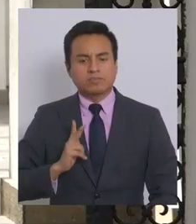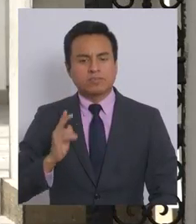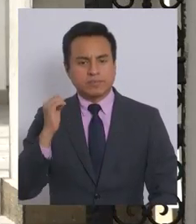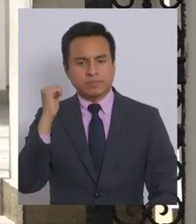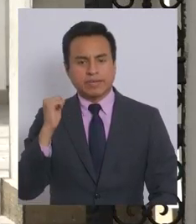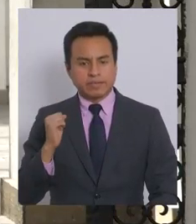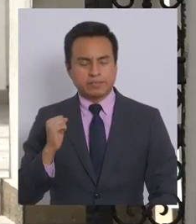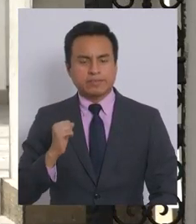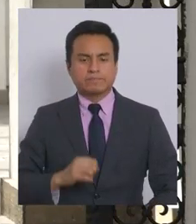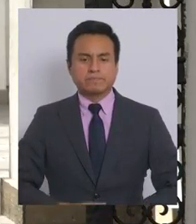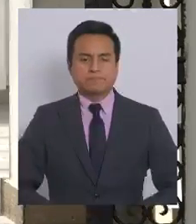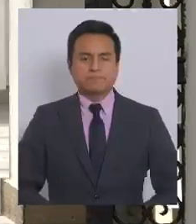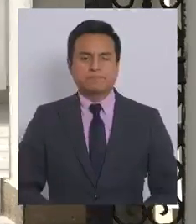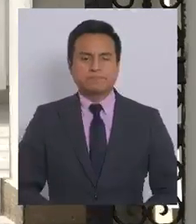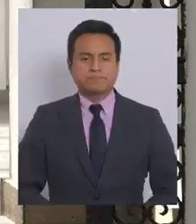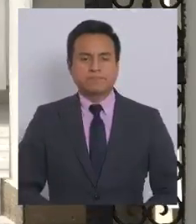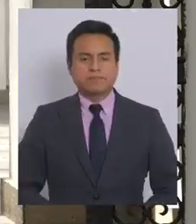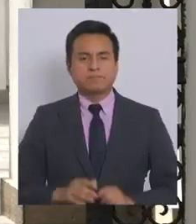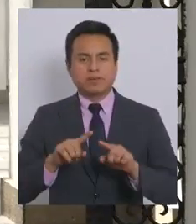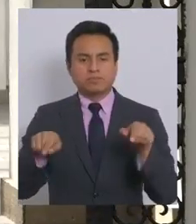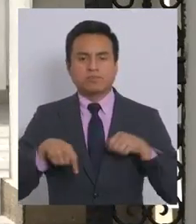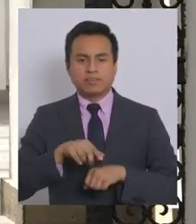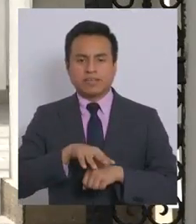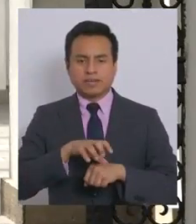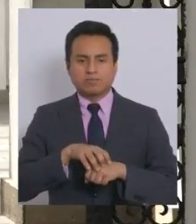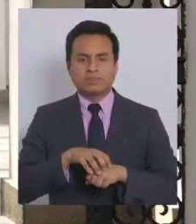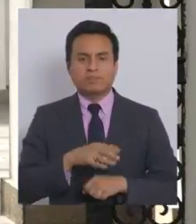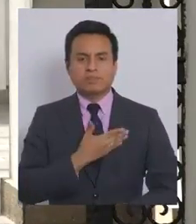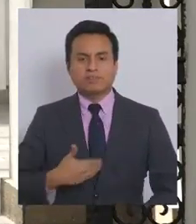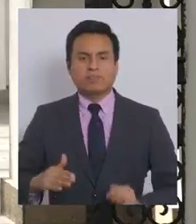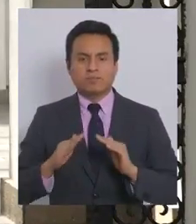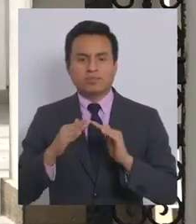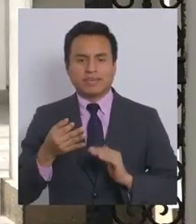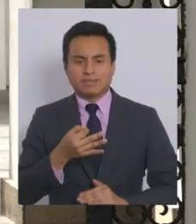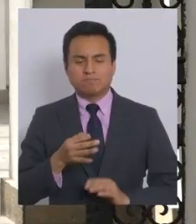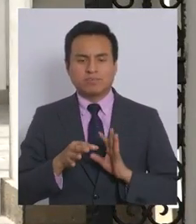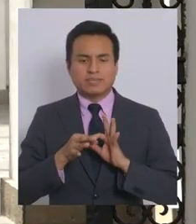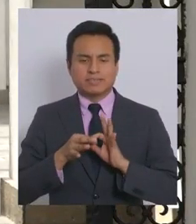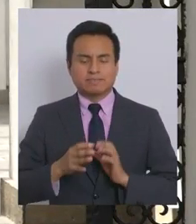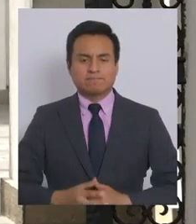Sebastián Piñera Echenique, en el patio de los Naranjos del Palacio de la Moneda. Muchas gracias.